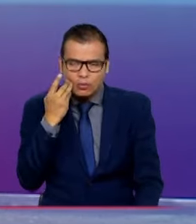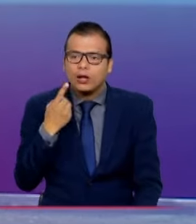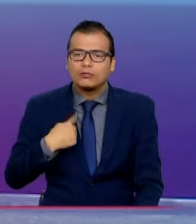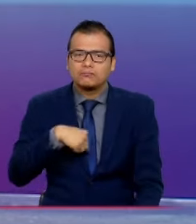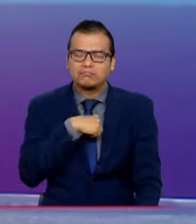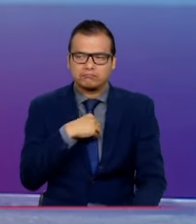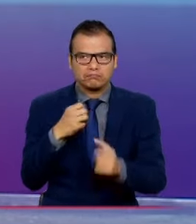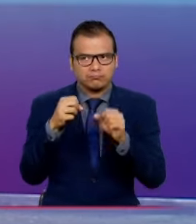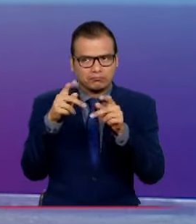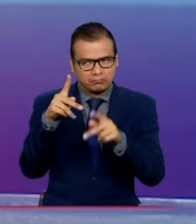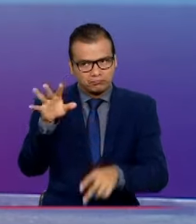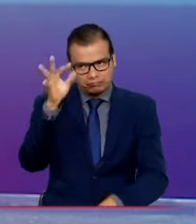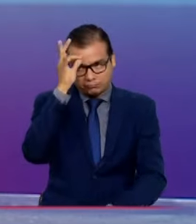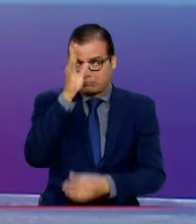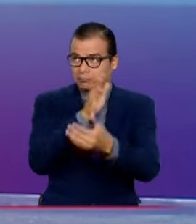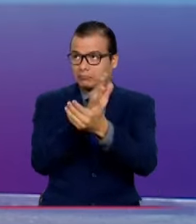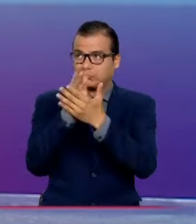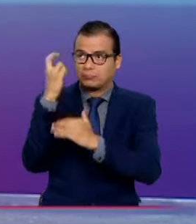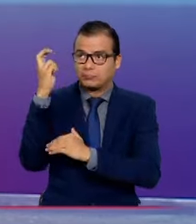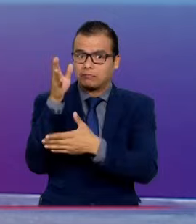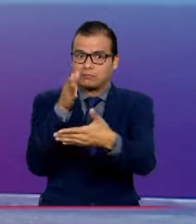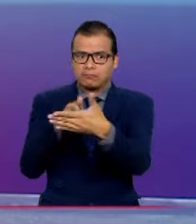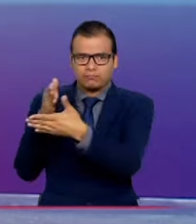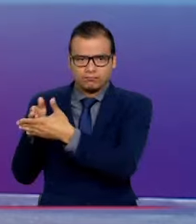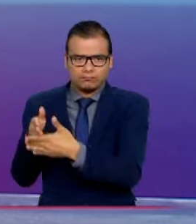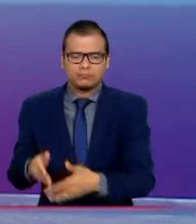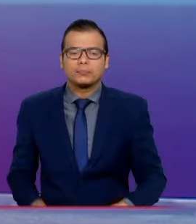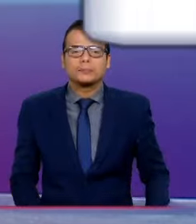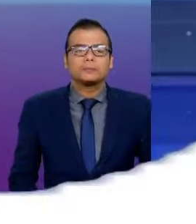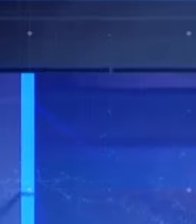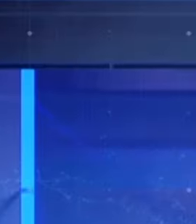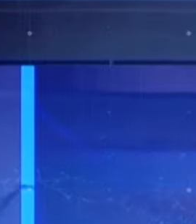esta dependencia en las vías de la ciudad.